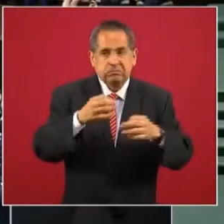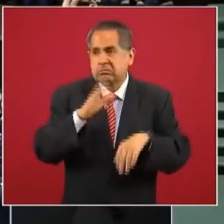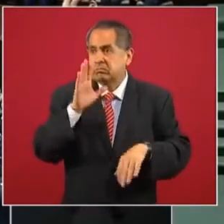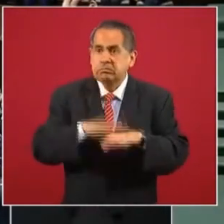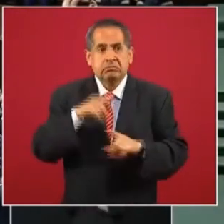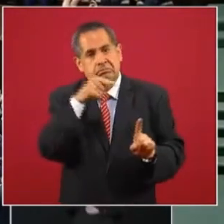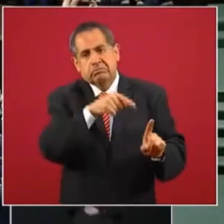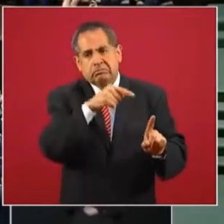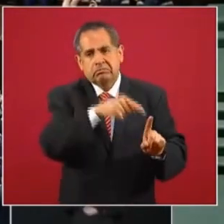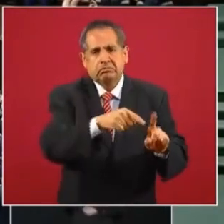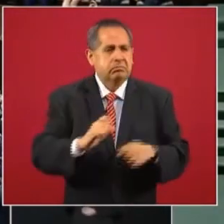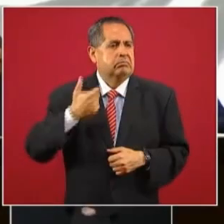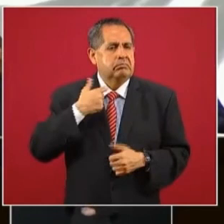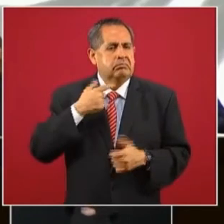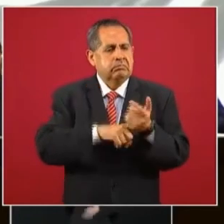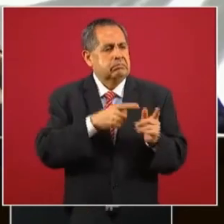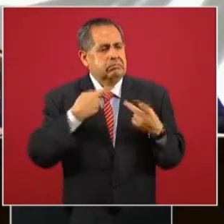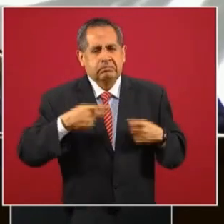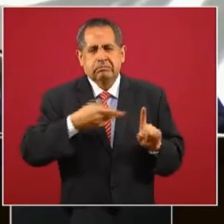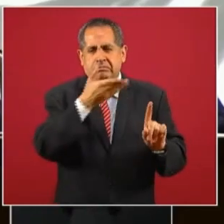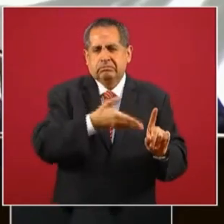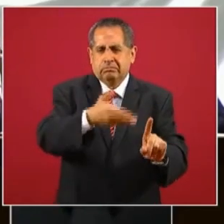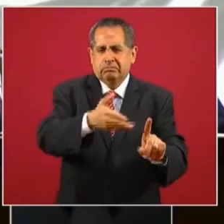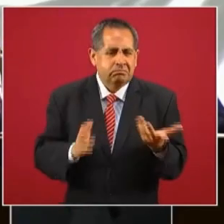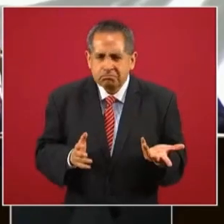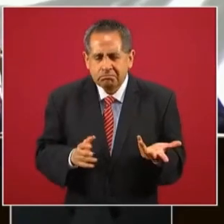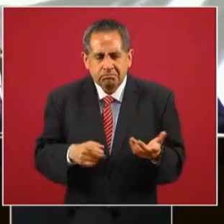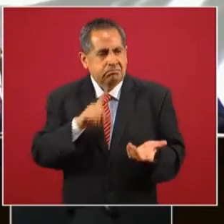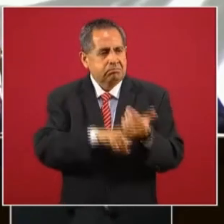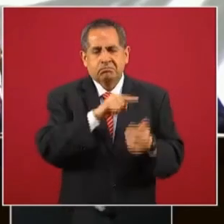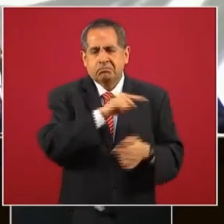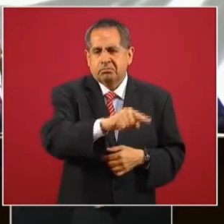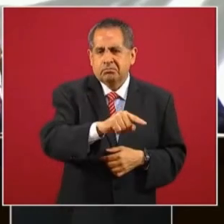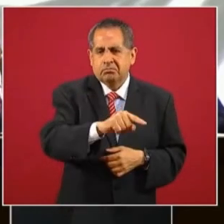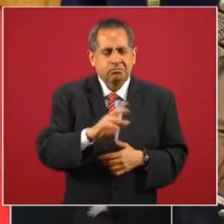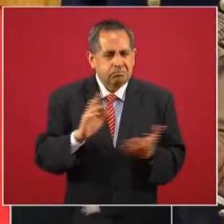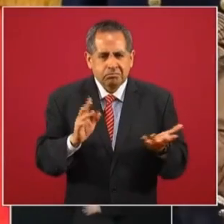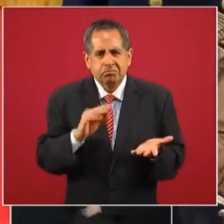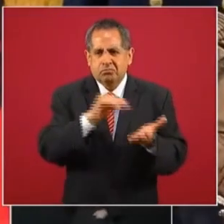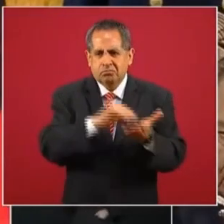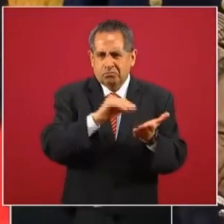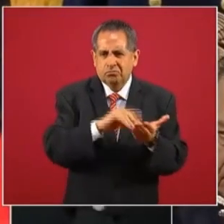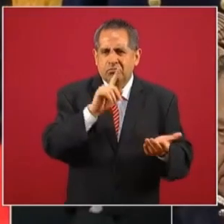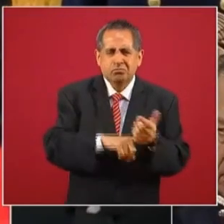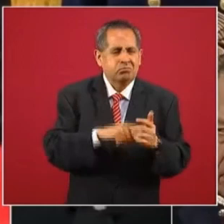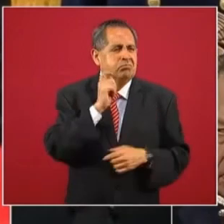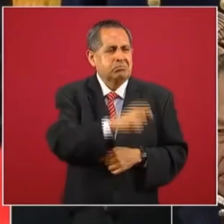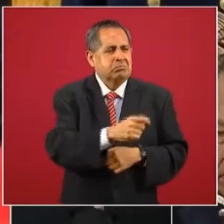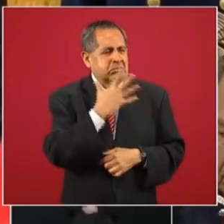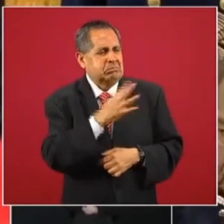sumarios a sus personeros, quienes a fin de cuentas no dejan de ser